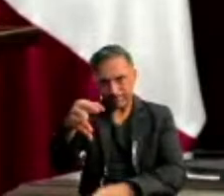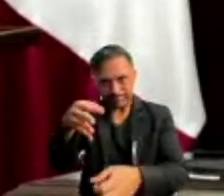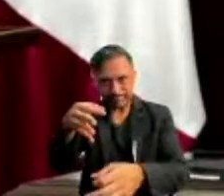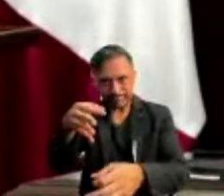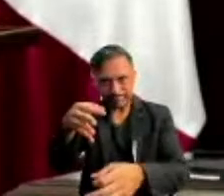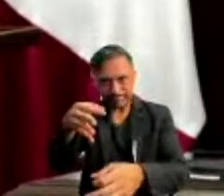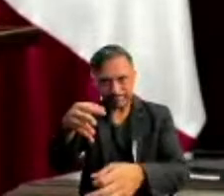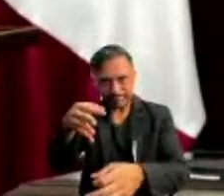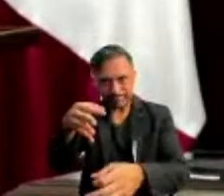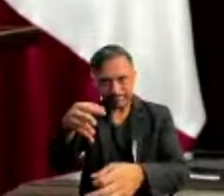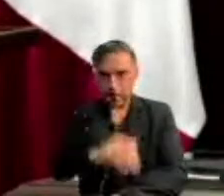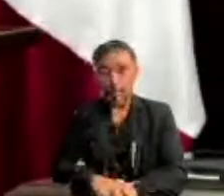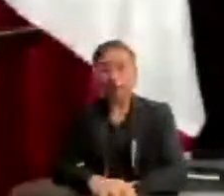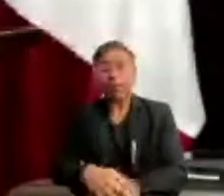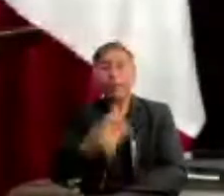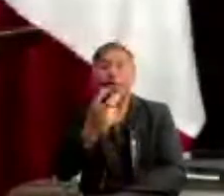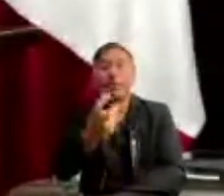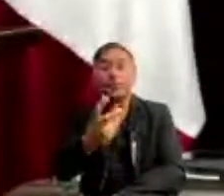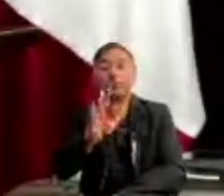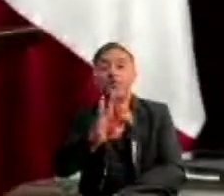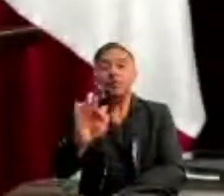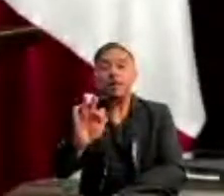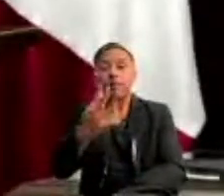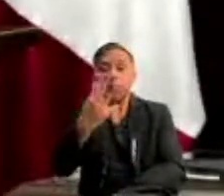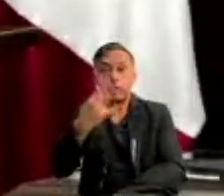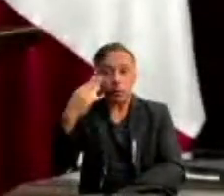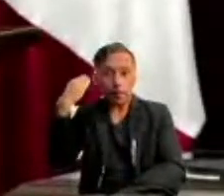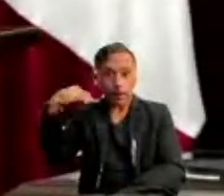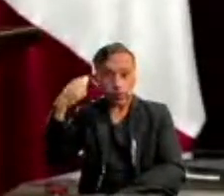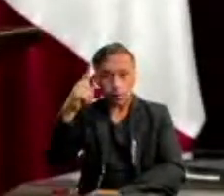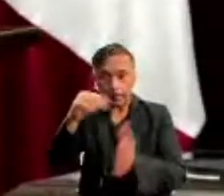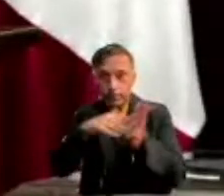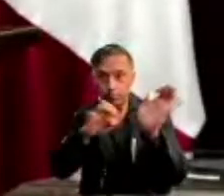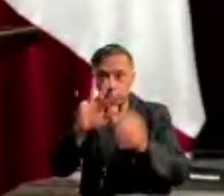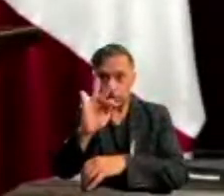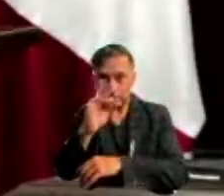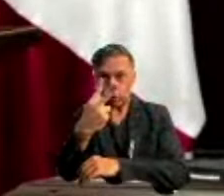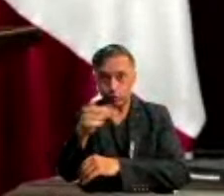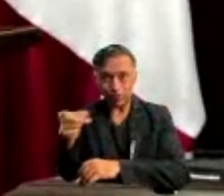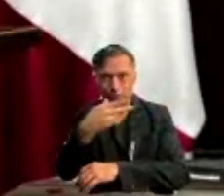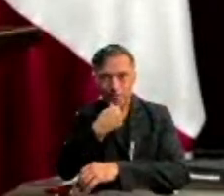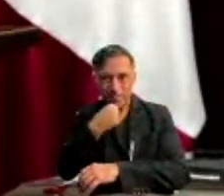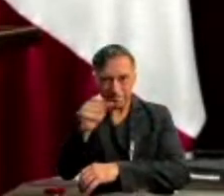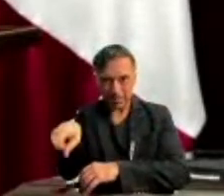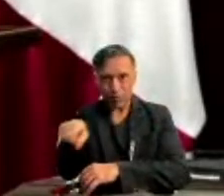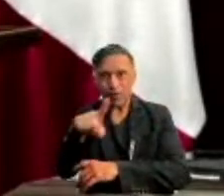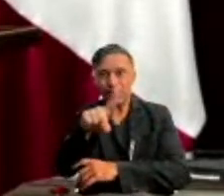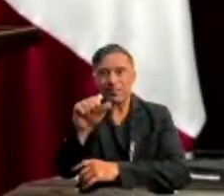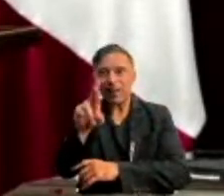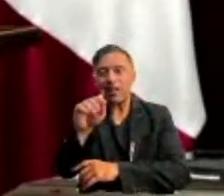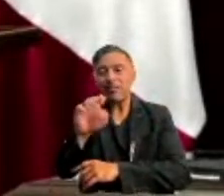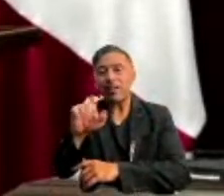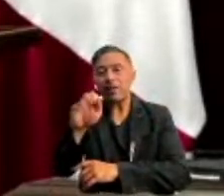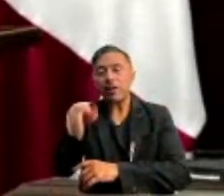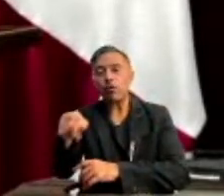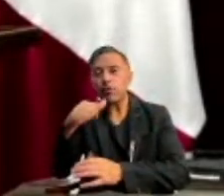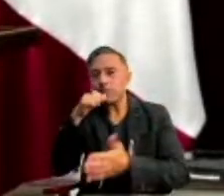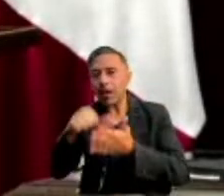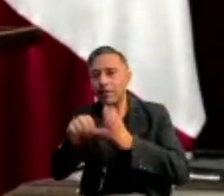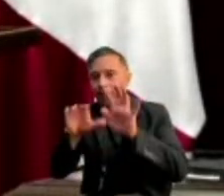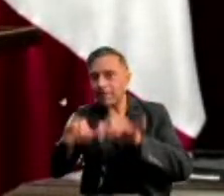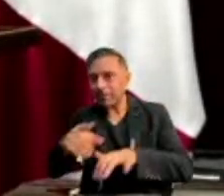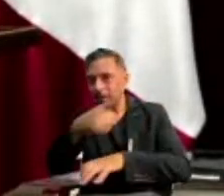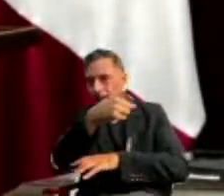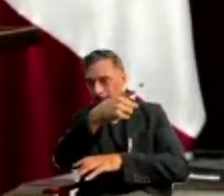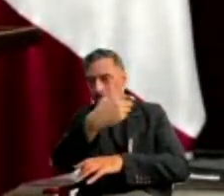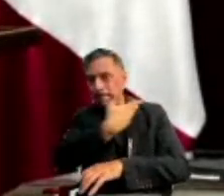Así, el 4 de marzo de 1942, Zárate Albarrán publicó un mensaje al presidente de la República en primera plana